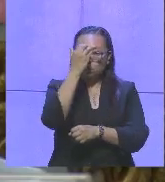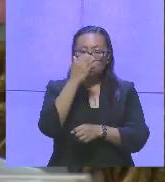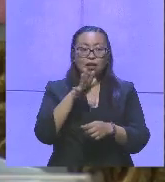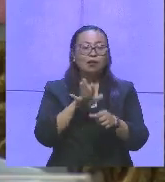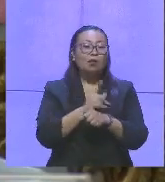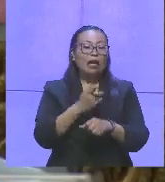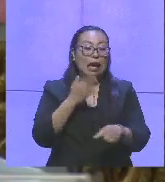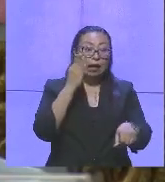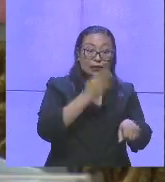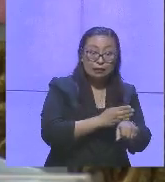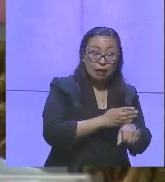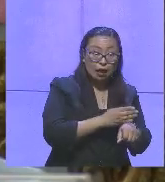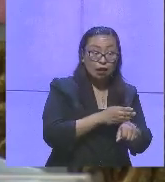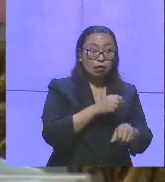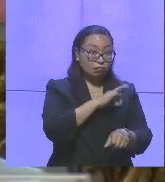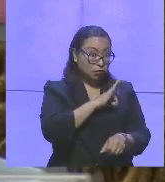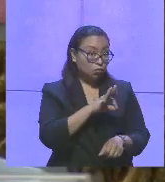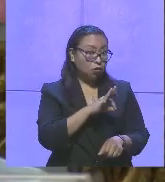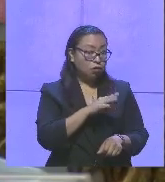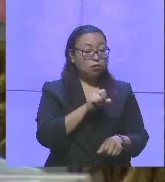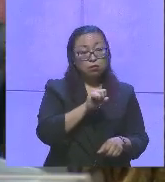sancionar o no a una persona,